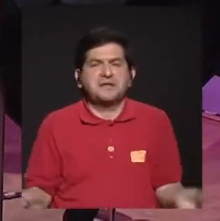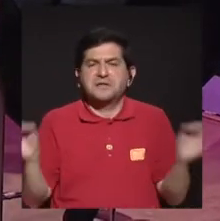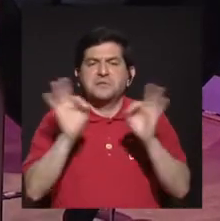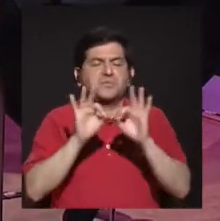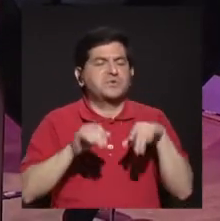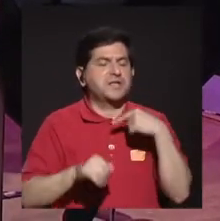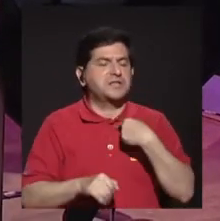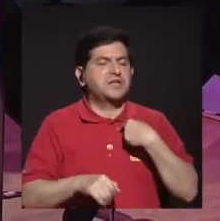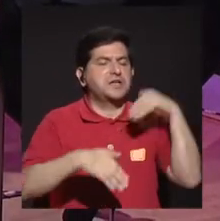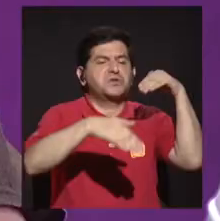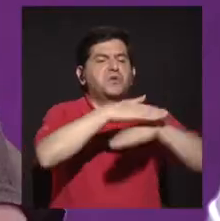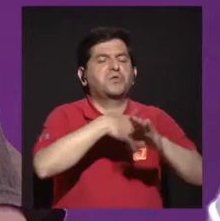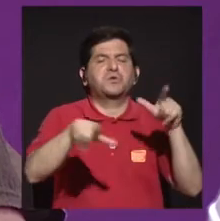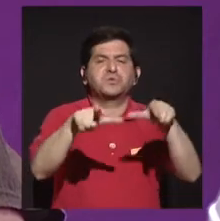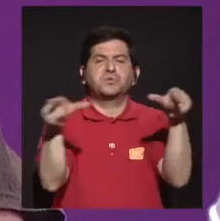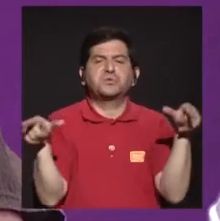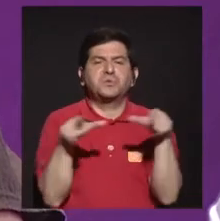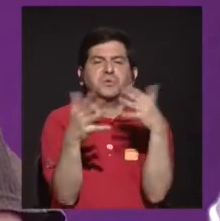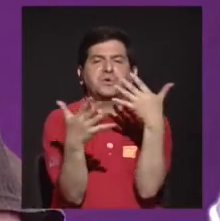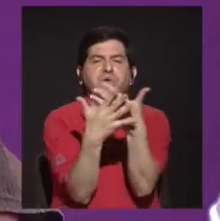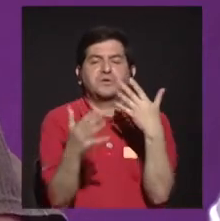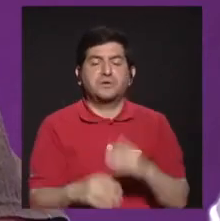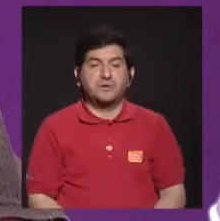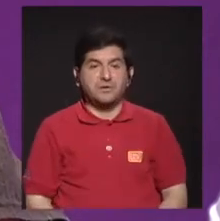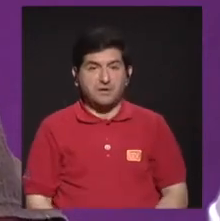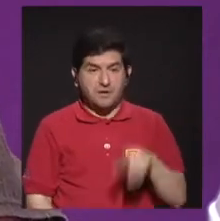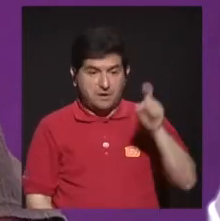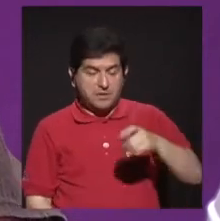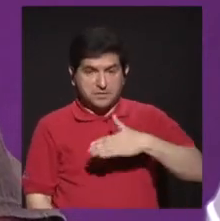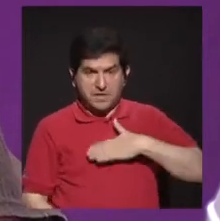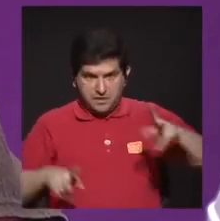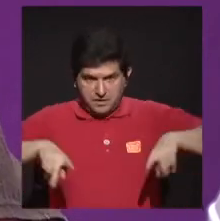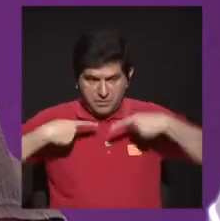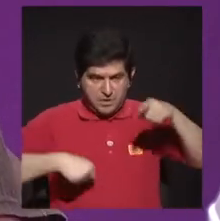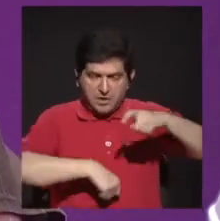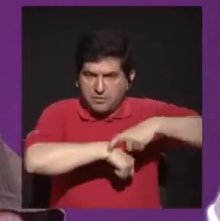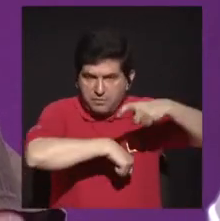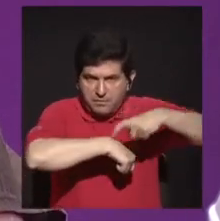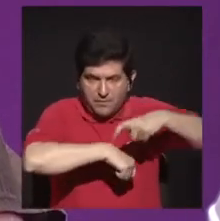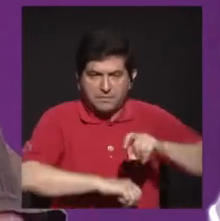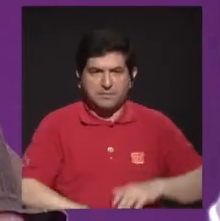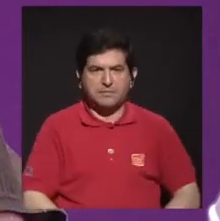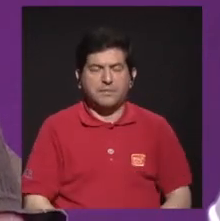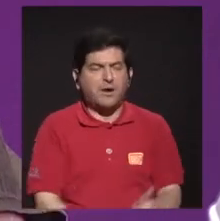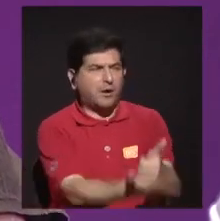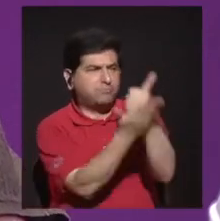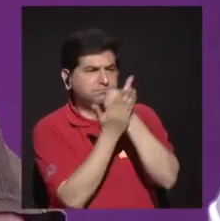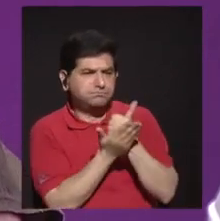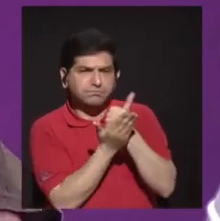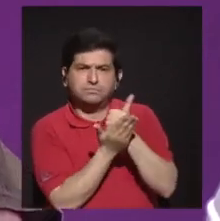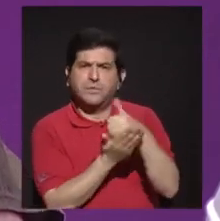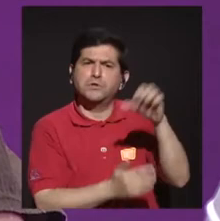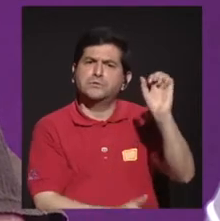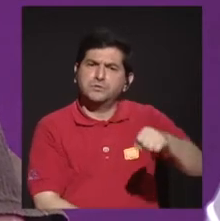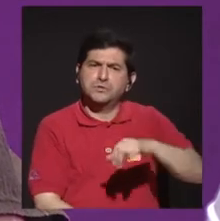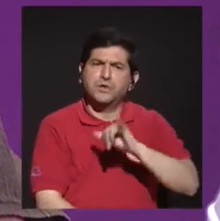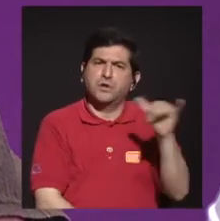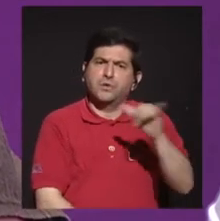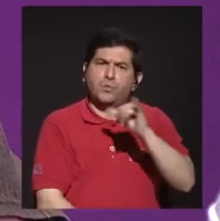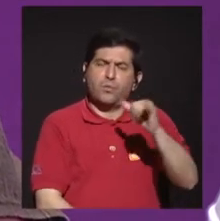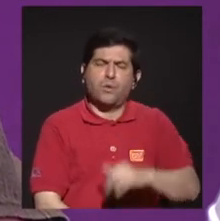en ese lugar. Entonces fue algo muy esencial en mi vida para esos momentos. Me ayudó también